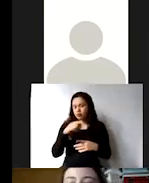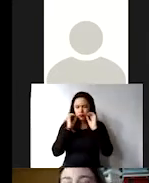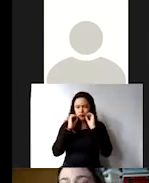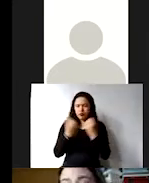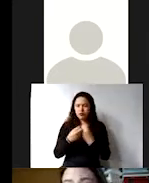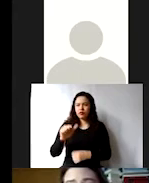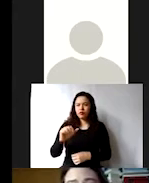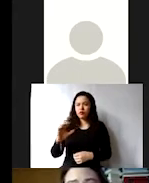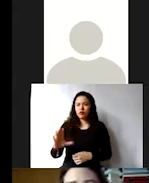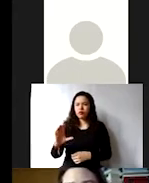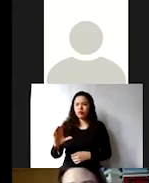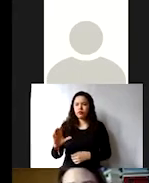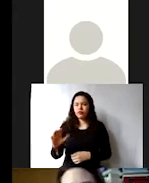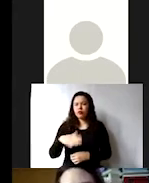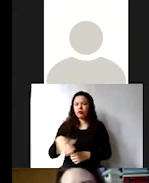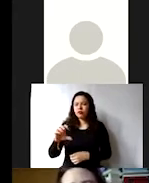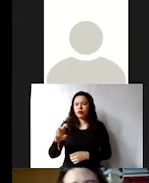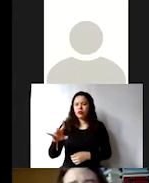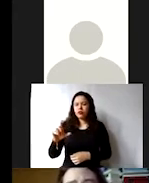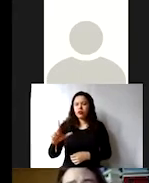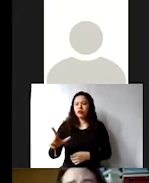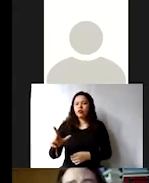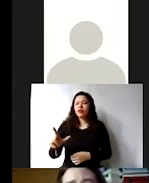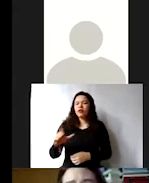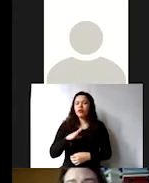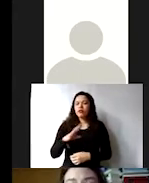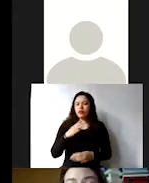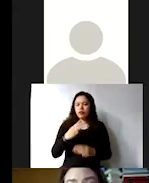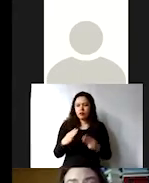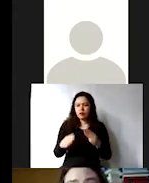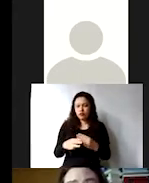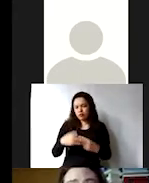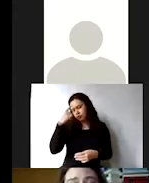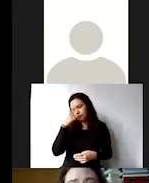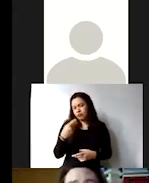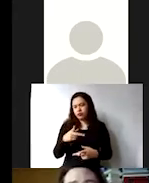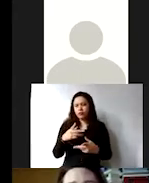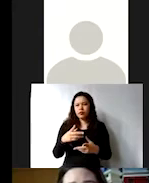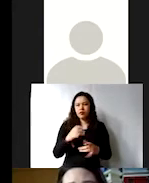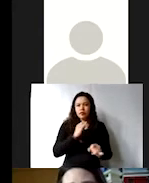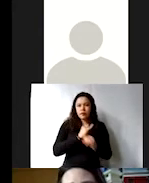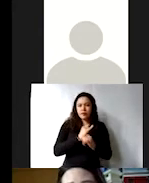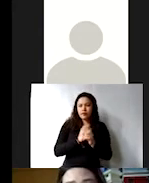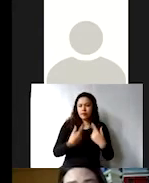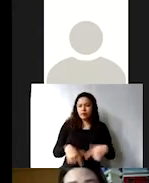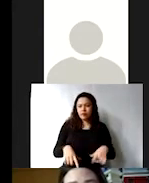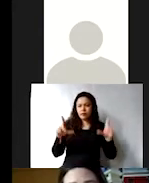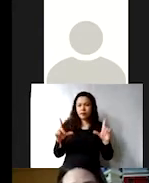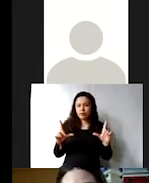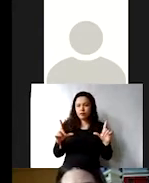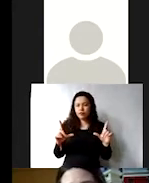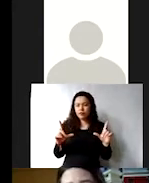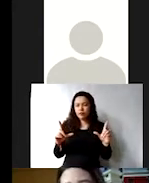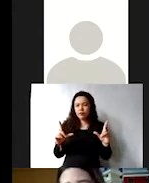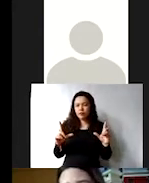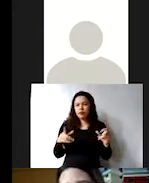civil, tanto de, digamos, plataformas donde pueden encontrar distintas